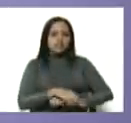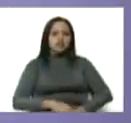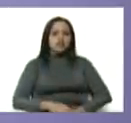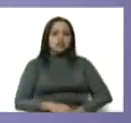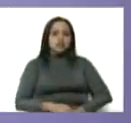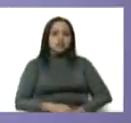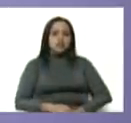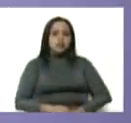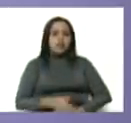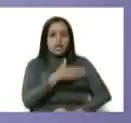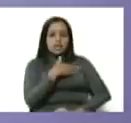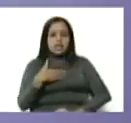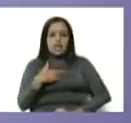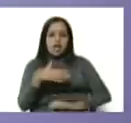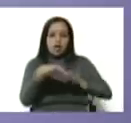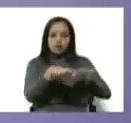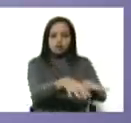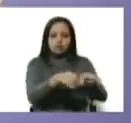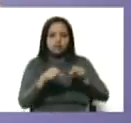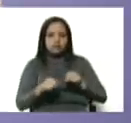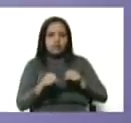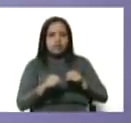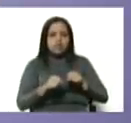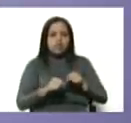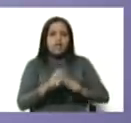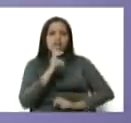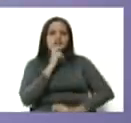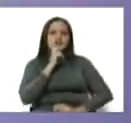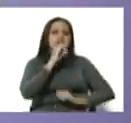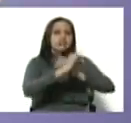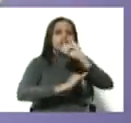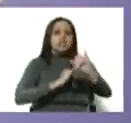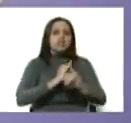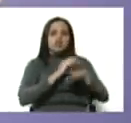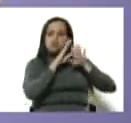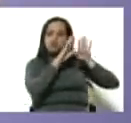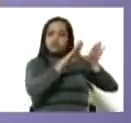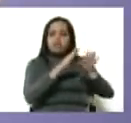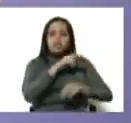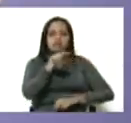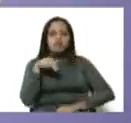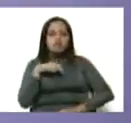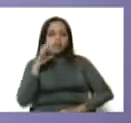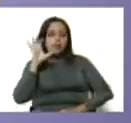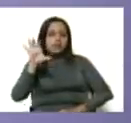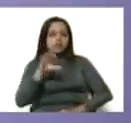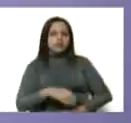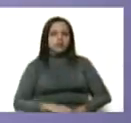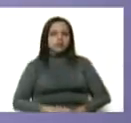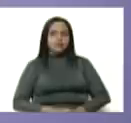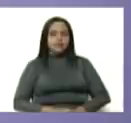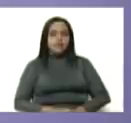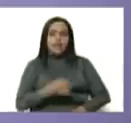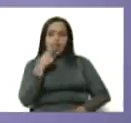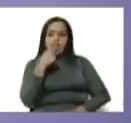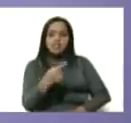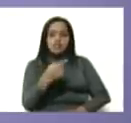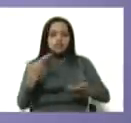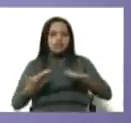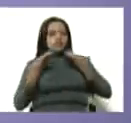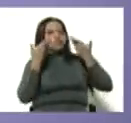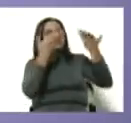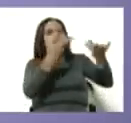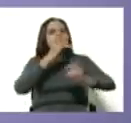que justamente pretende apropiarse de las reservas internacionales de oro de nuestro país. Justamente ha dicho que elevarán